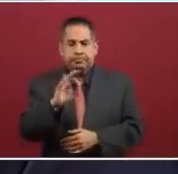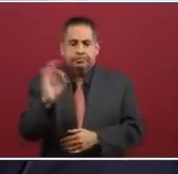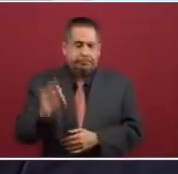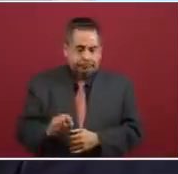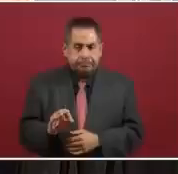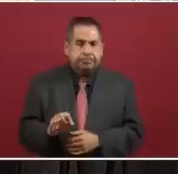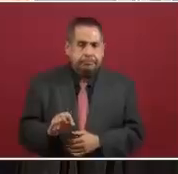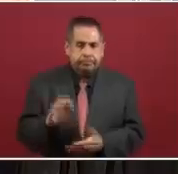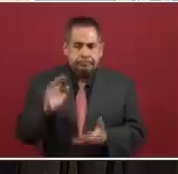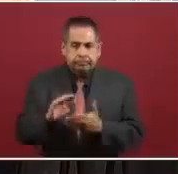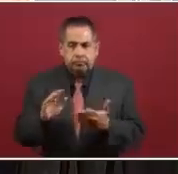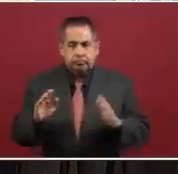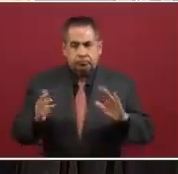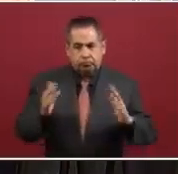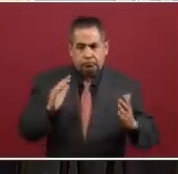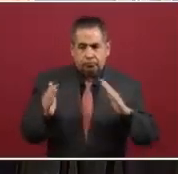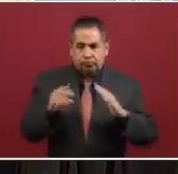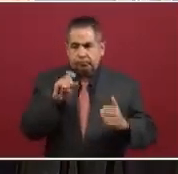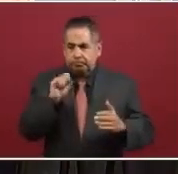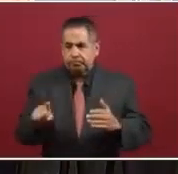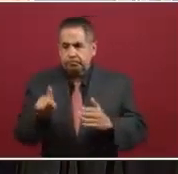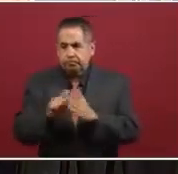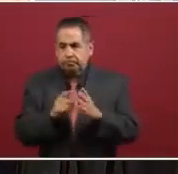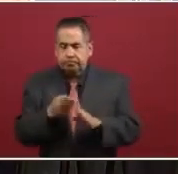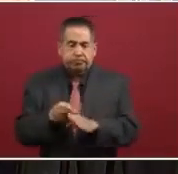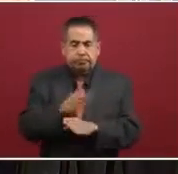43.3% con respecto al mismo mes